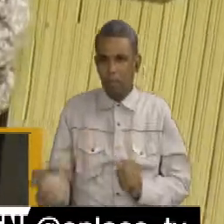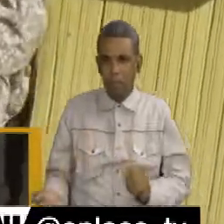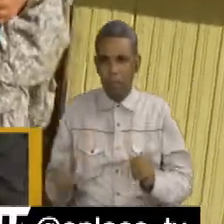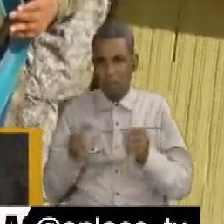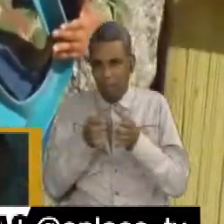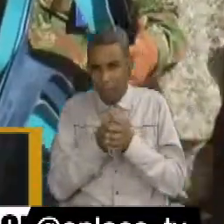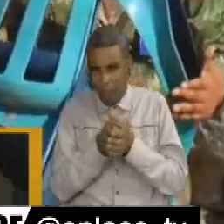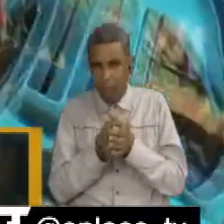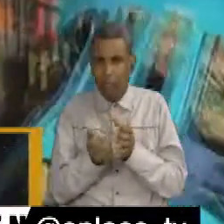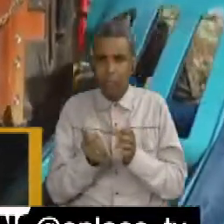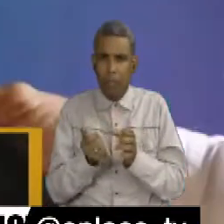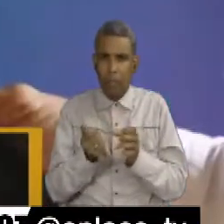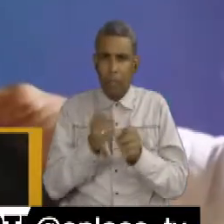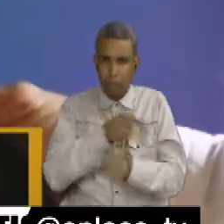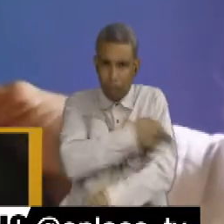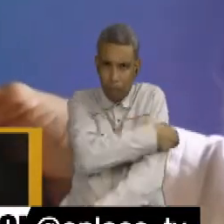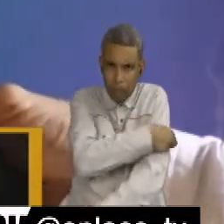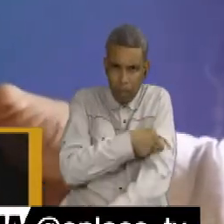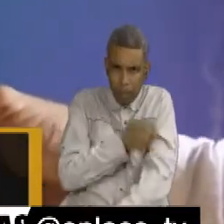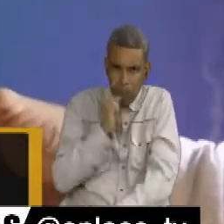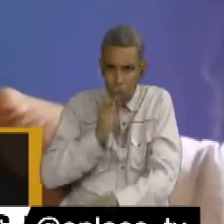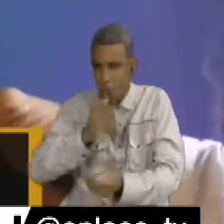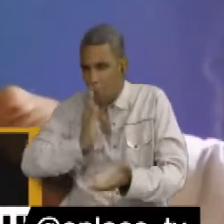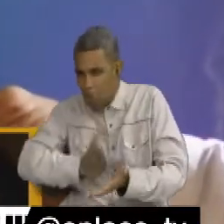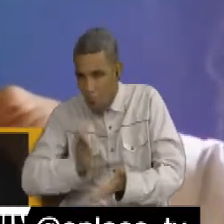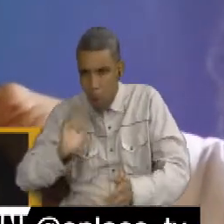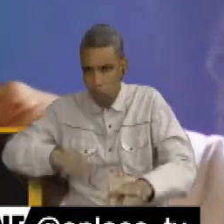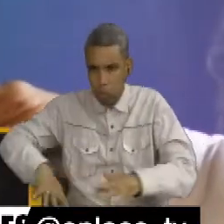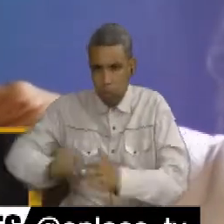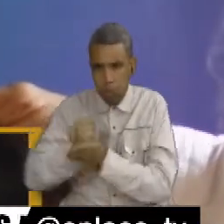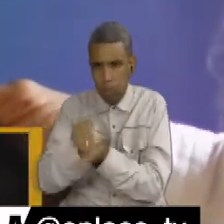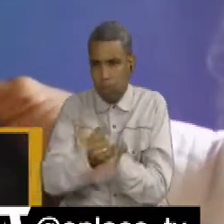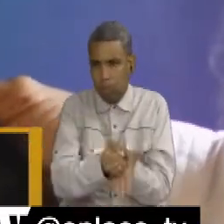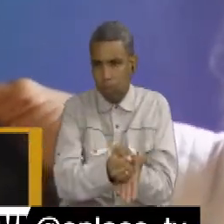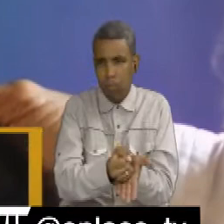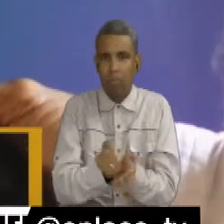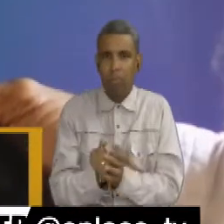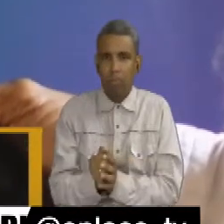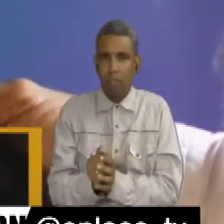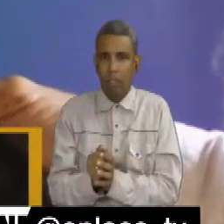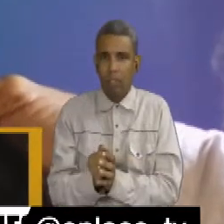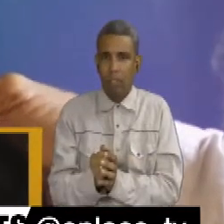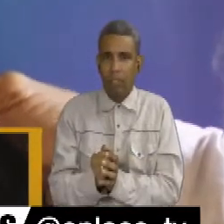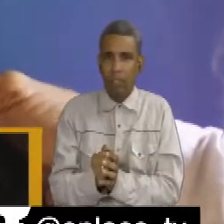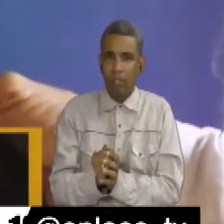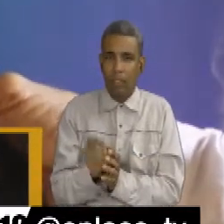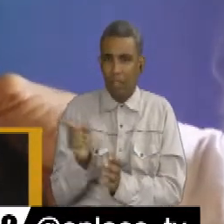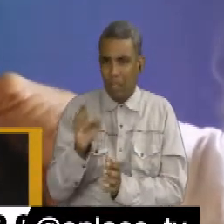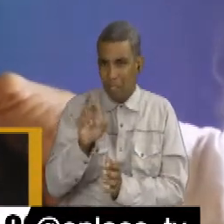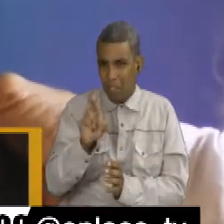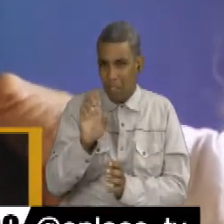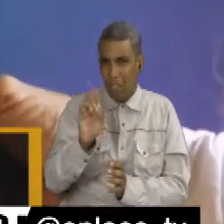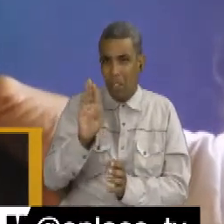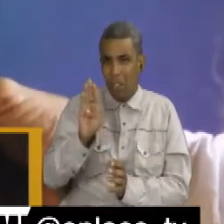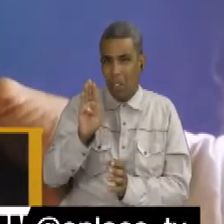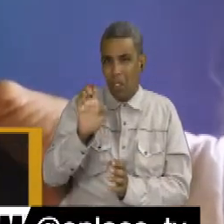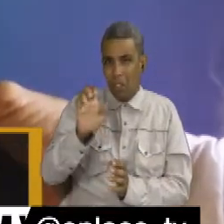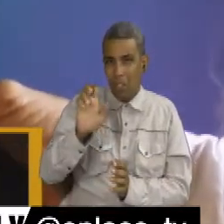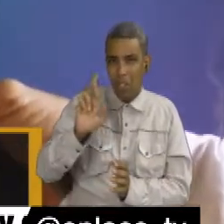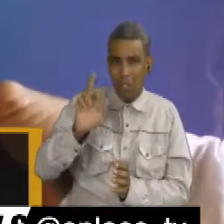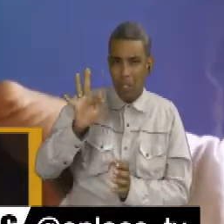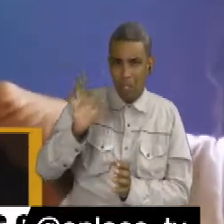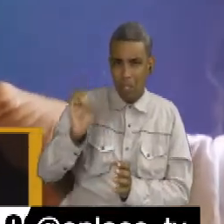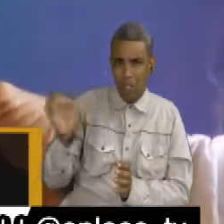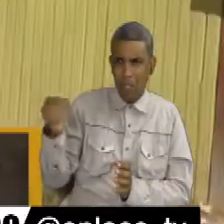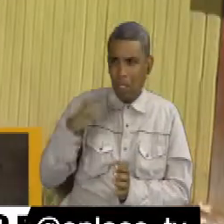de riesgo y desastre, y por medio del señor de riesgo, el señor Roberto, me colaboró con el